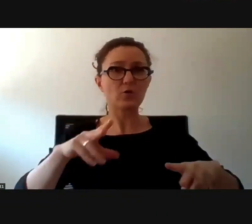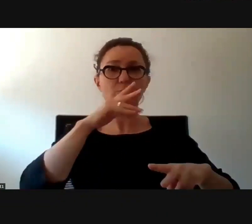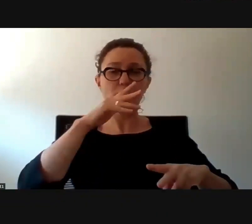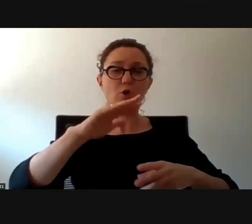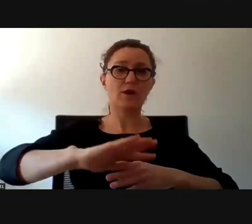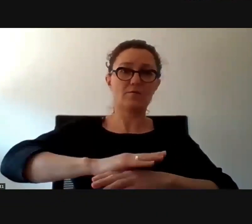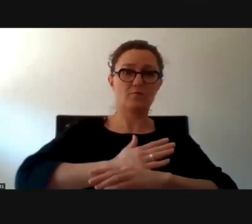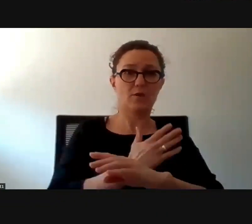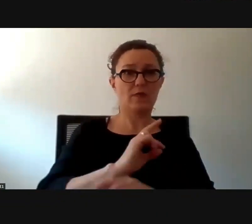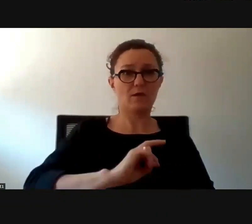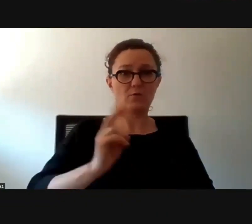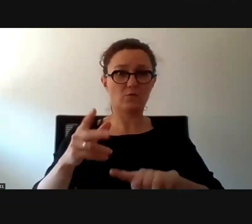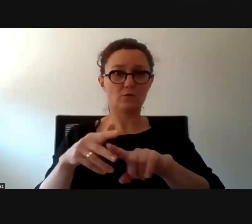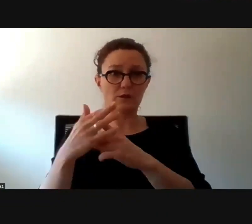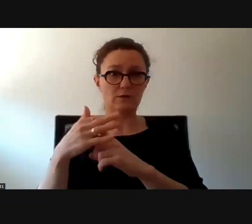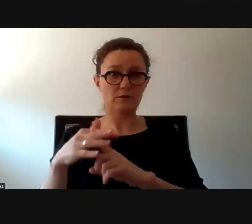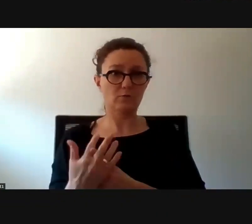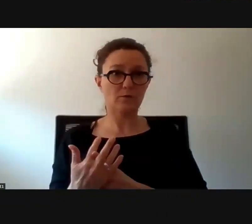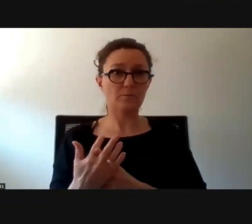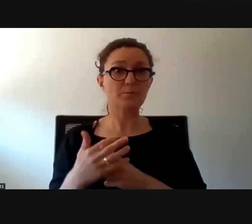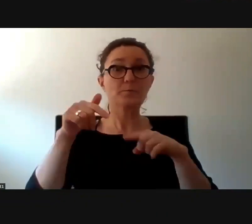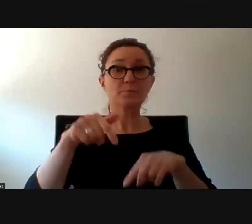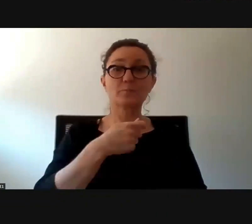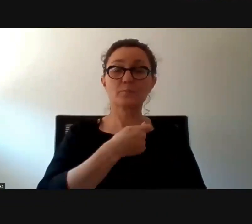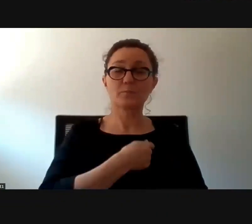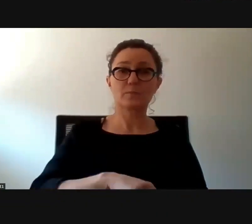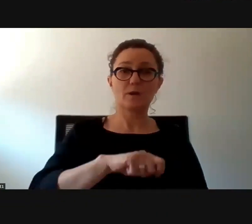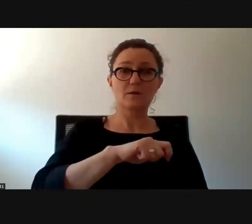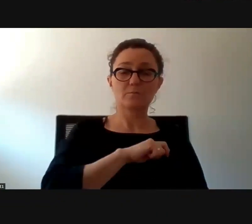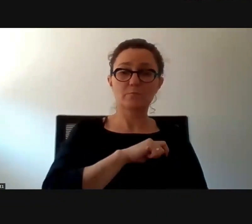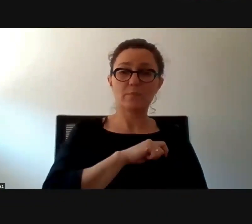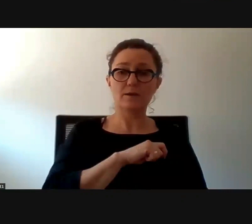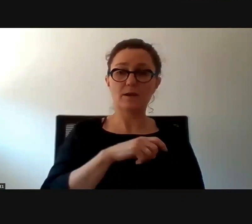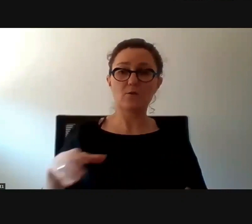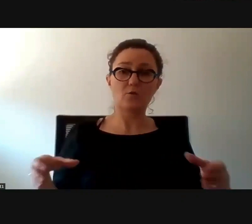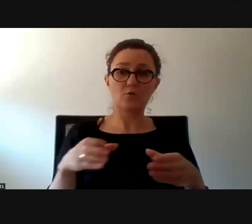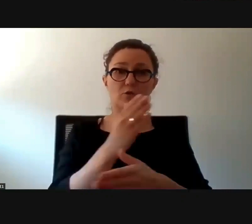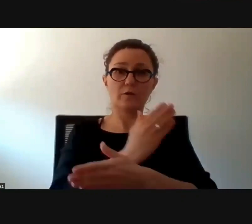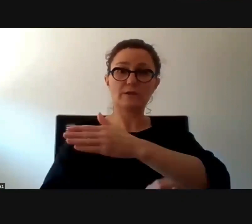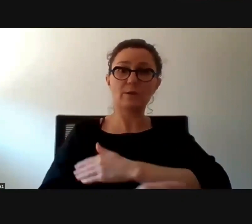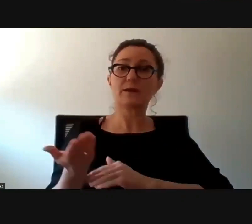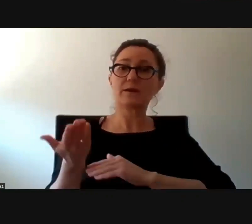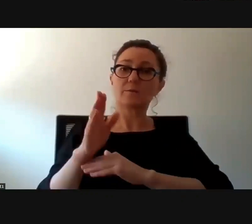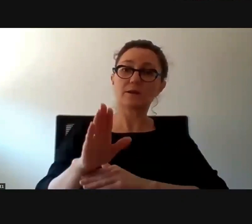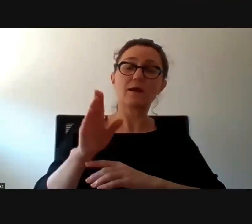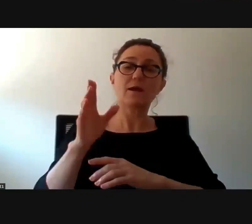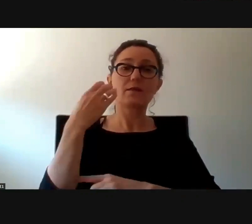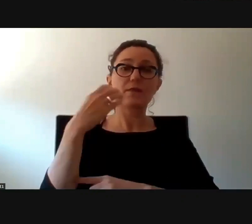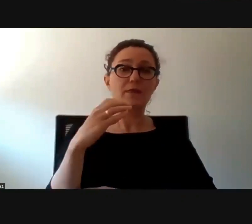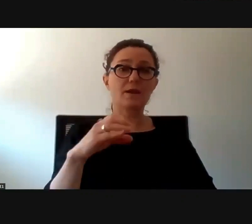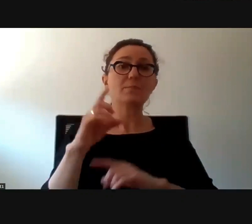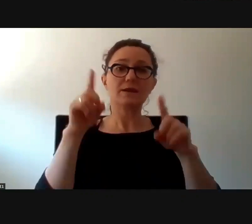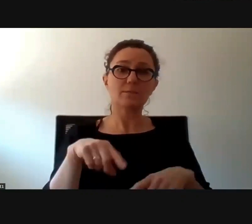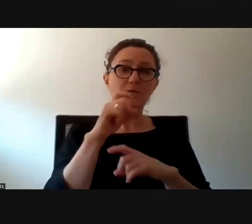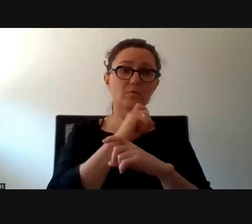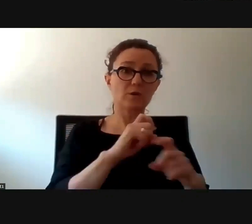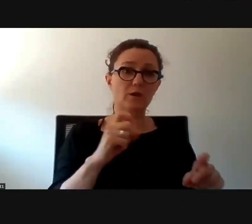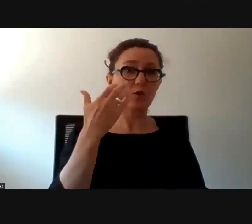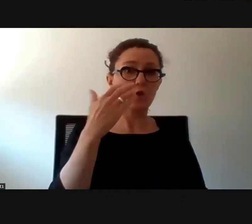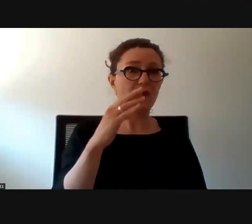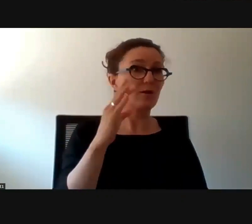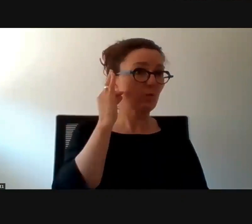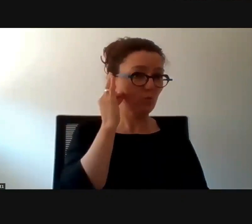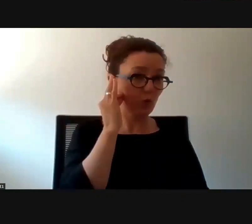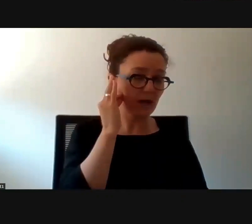la discapacidad en España, representado por el CERMI y por la Fundación CERMI Mujeres, estamos pidiendo, en